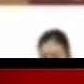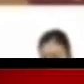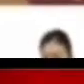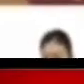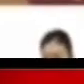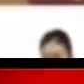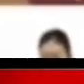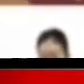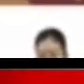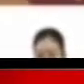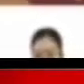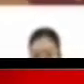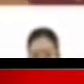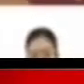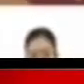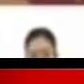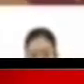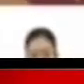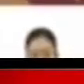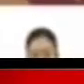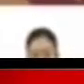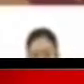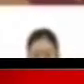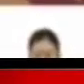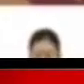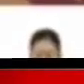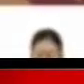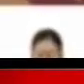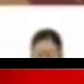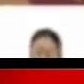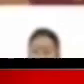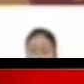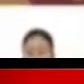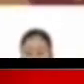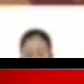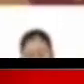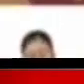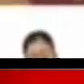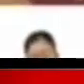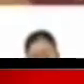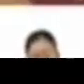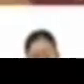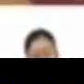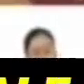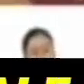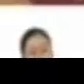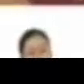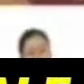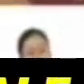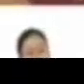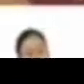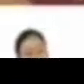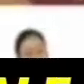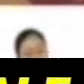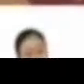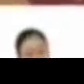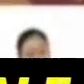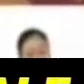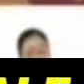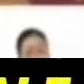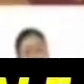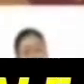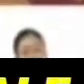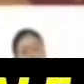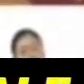que hizo fue cambiar la Constitución para privatizar Comisión Federal